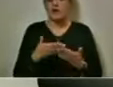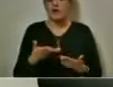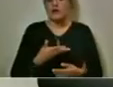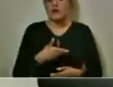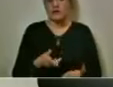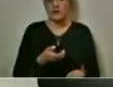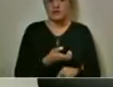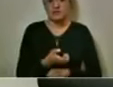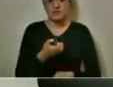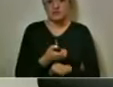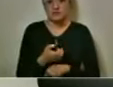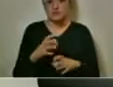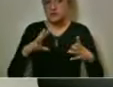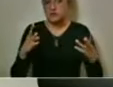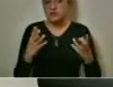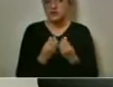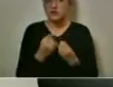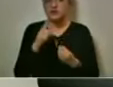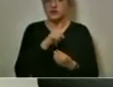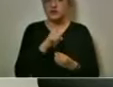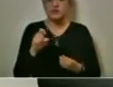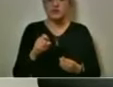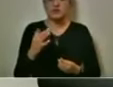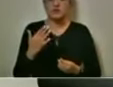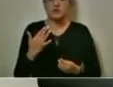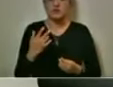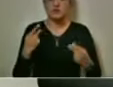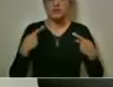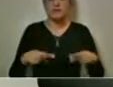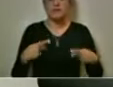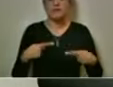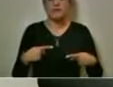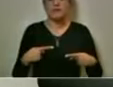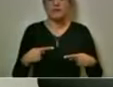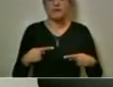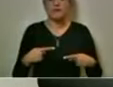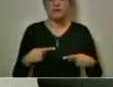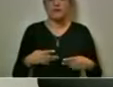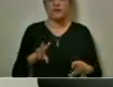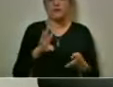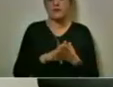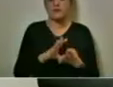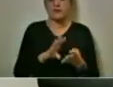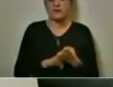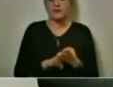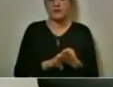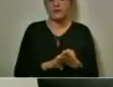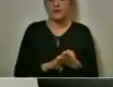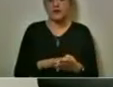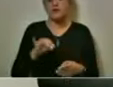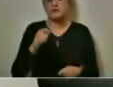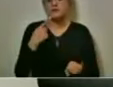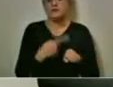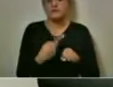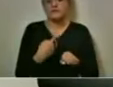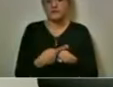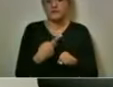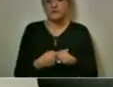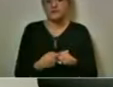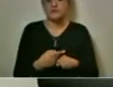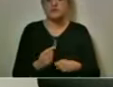el Estado un total de 150 personas privadas de su libertad positivos de